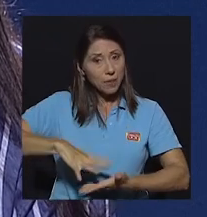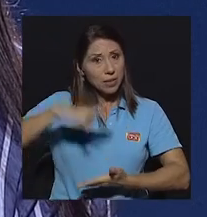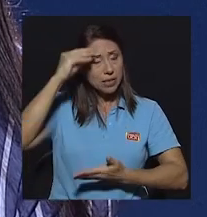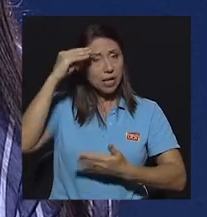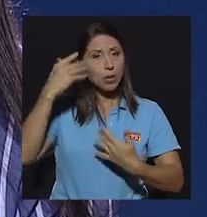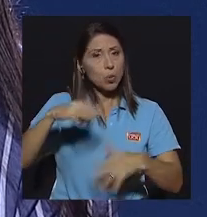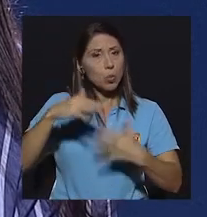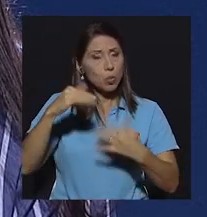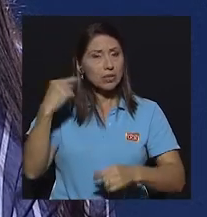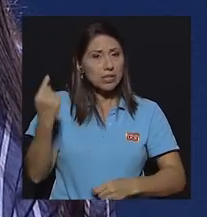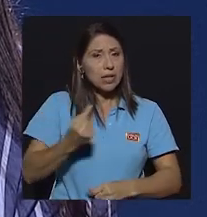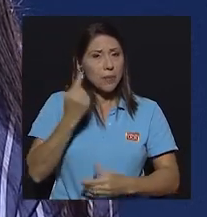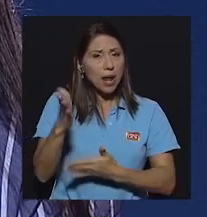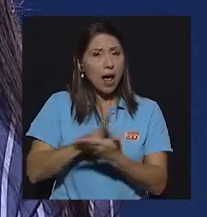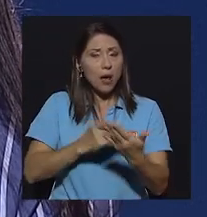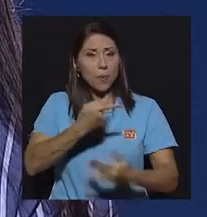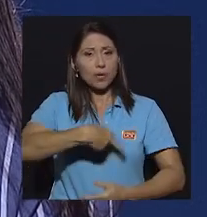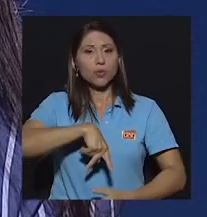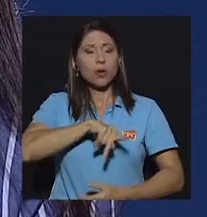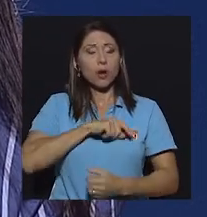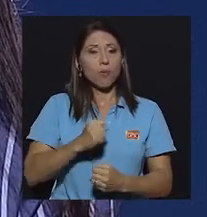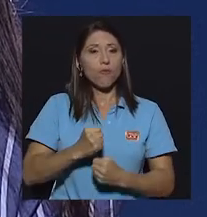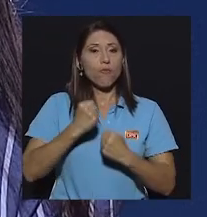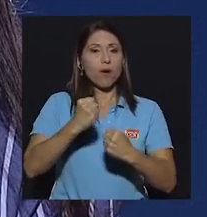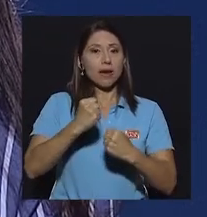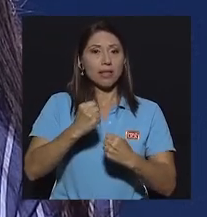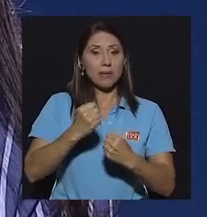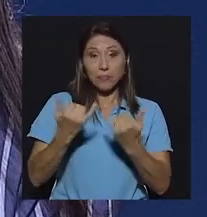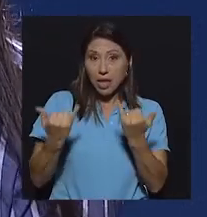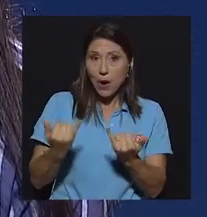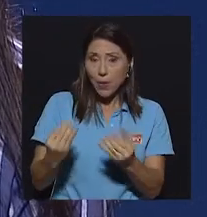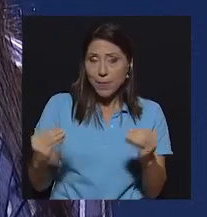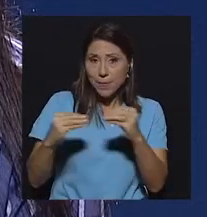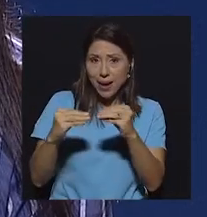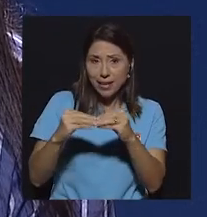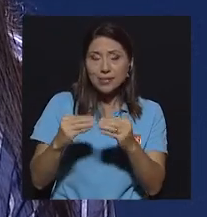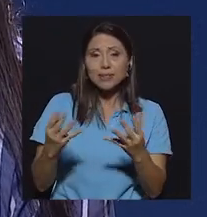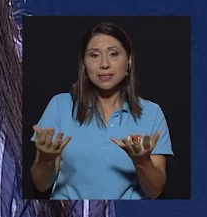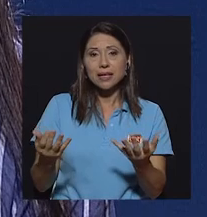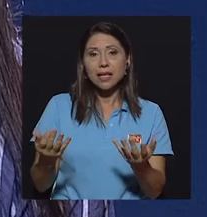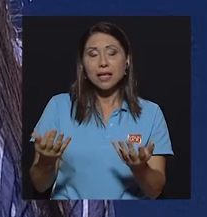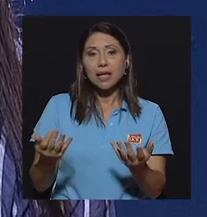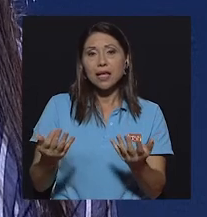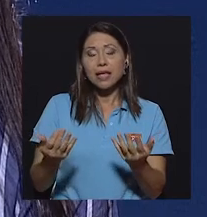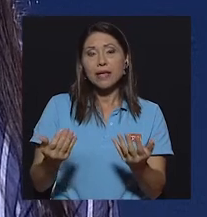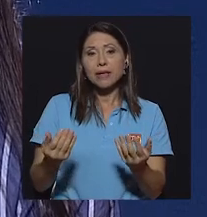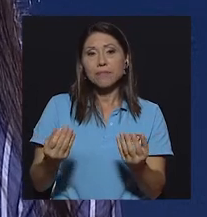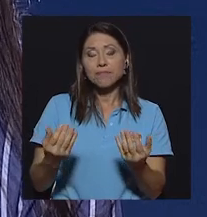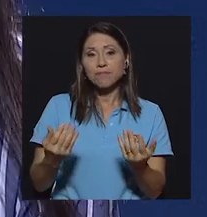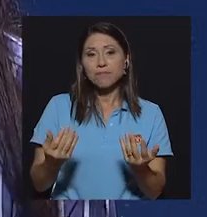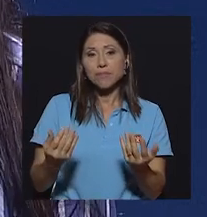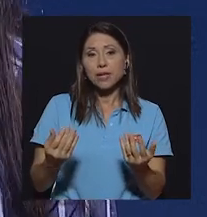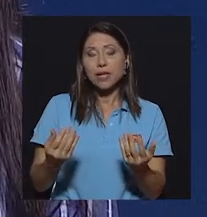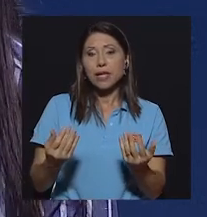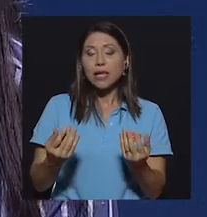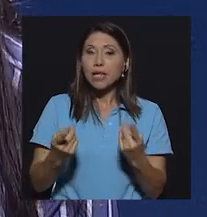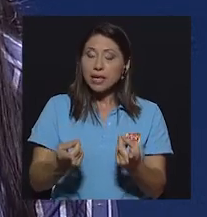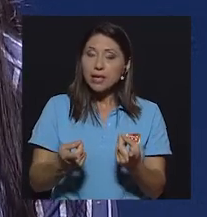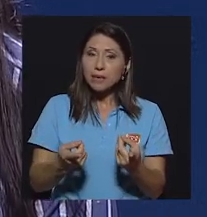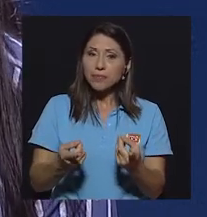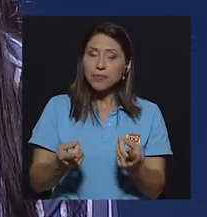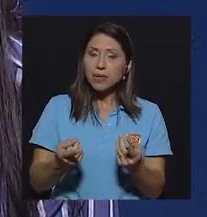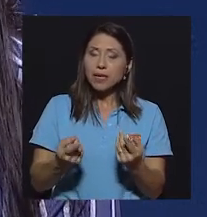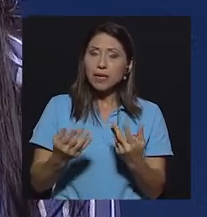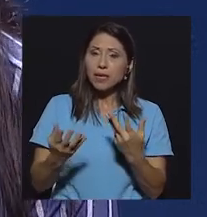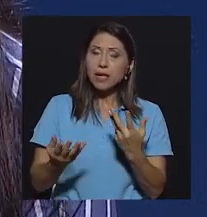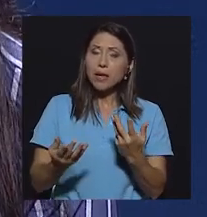con una persona que tenía pues realmente una situación tan intensa y tan fuerte de cerca